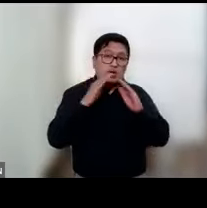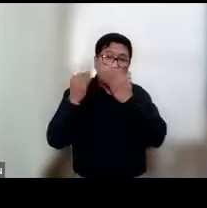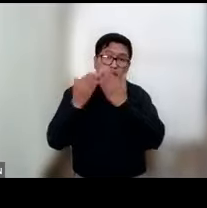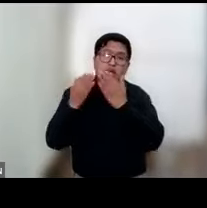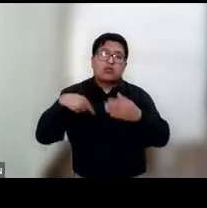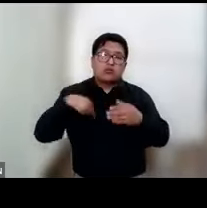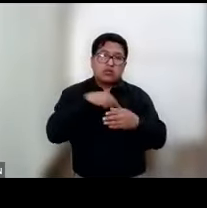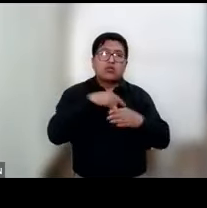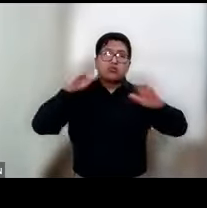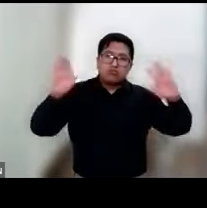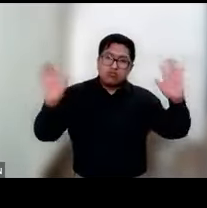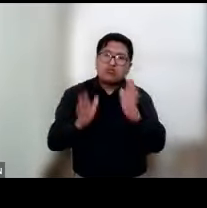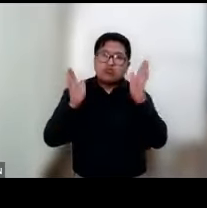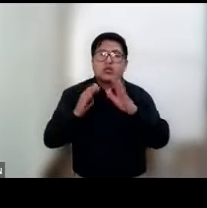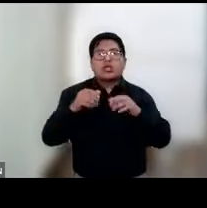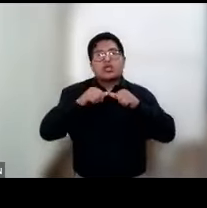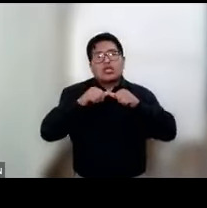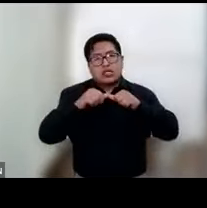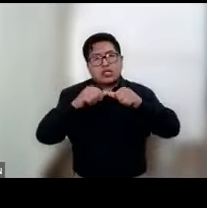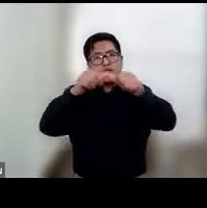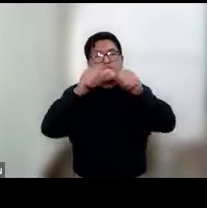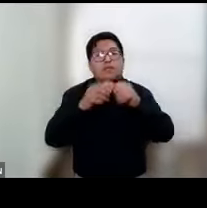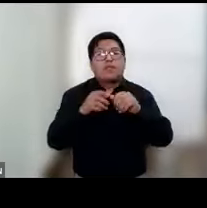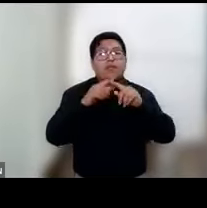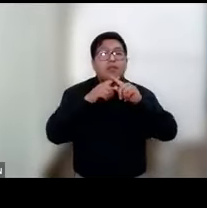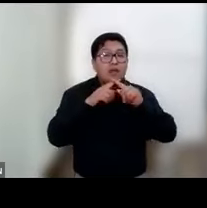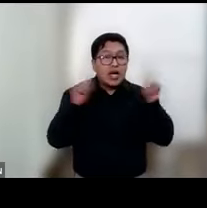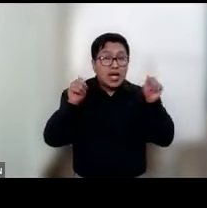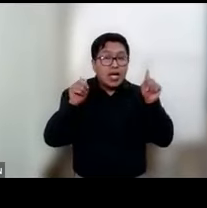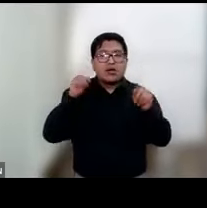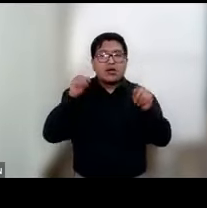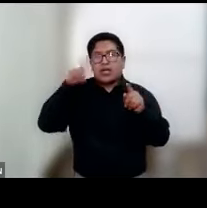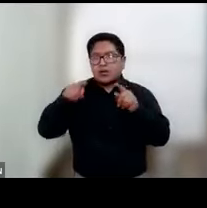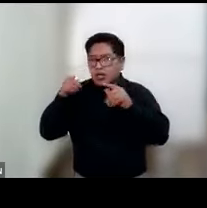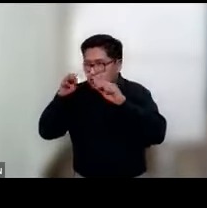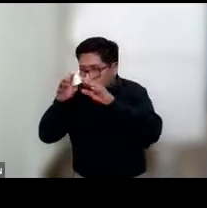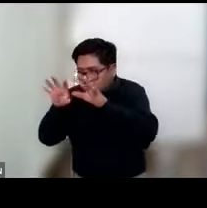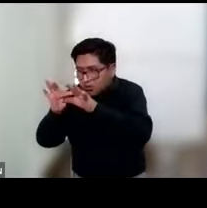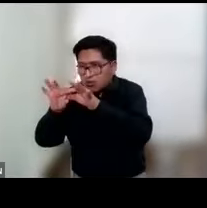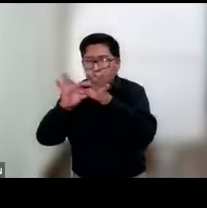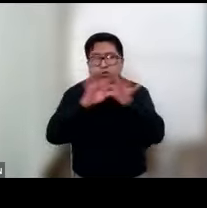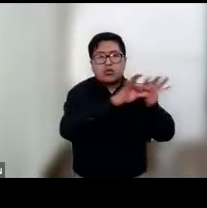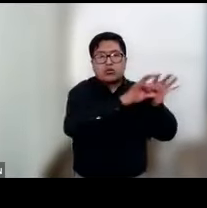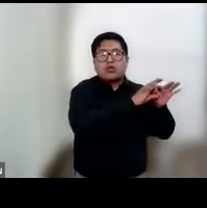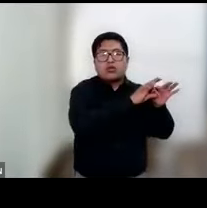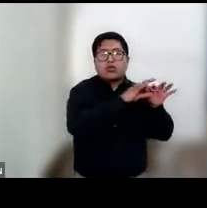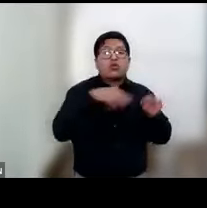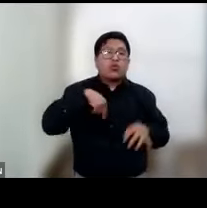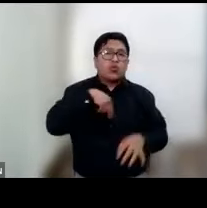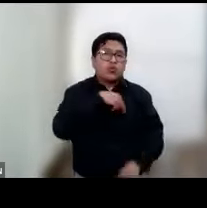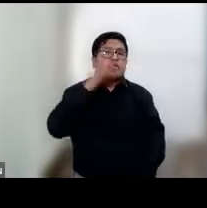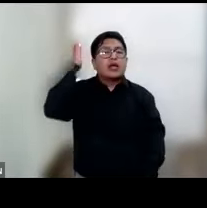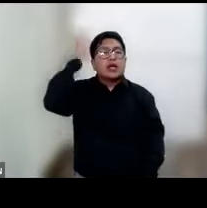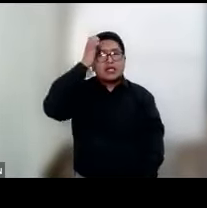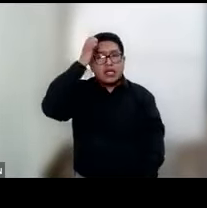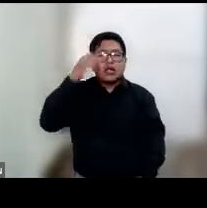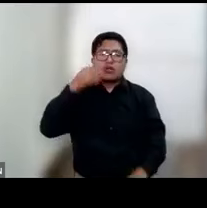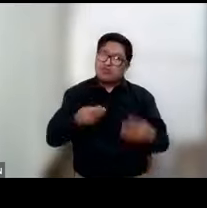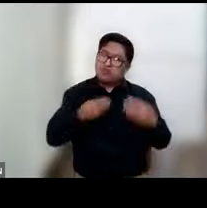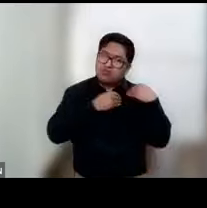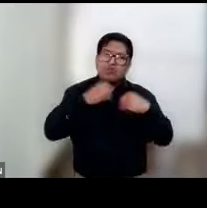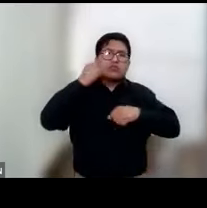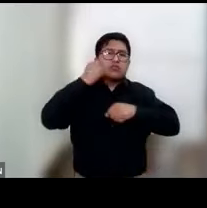de manera conjunta pero mientras no lo veamos de manera integral lo que debemos hacer como estado y lo estamos haciendo y lo hemos